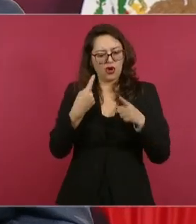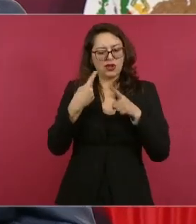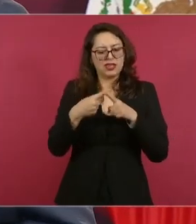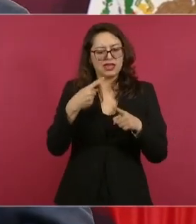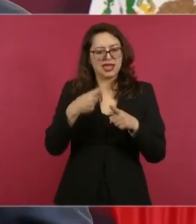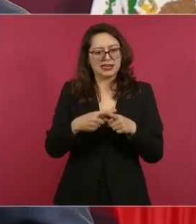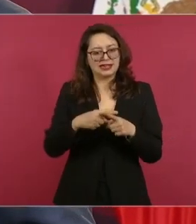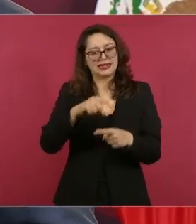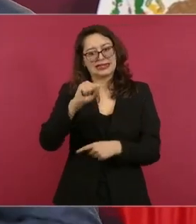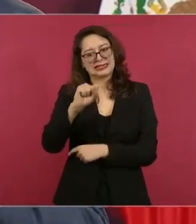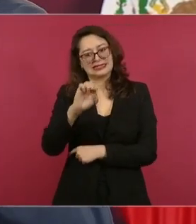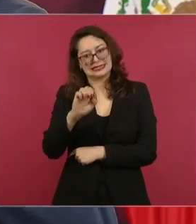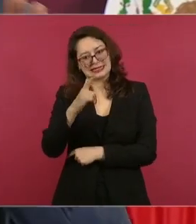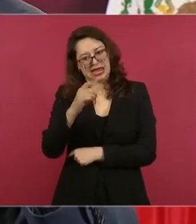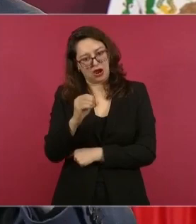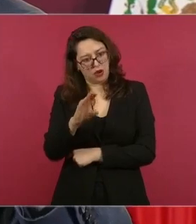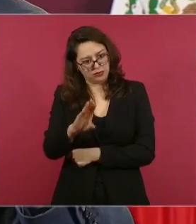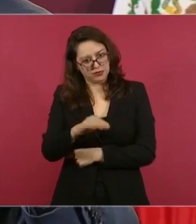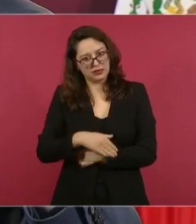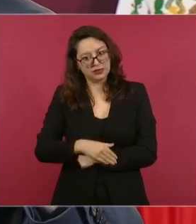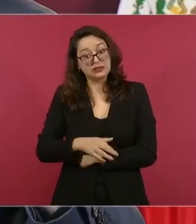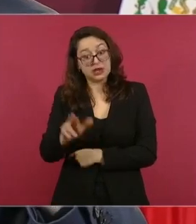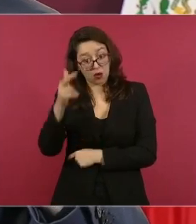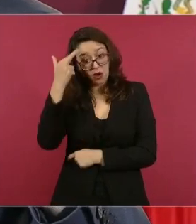¿Les digo más o hasta ahí?